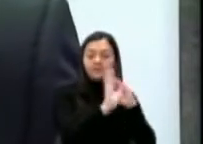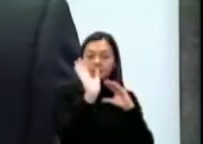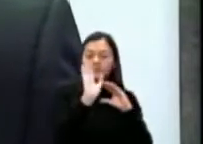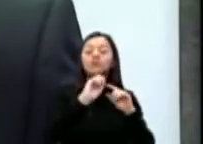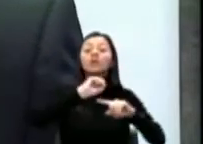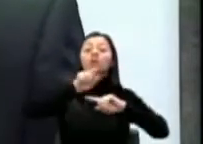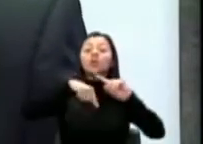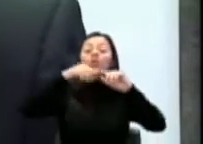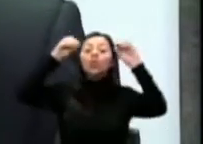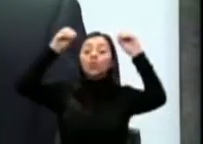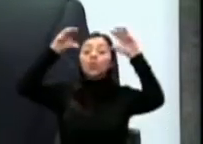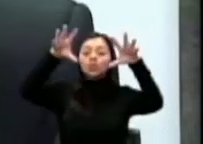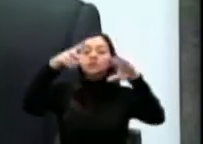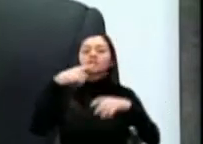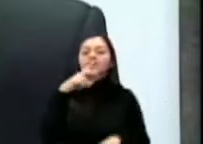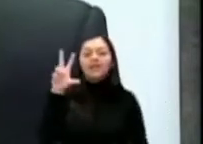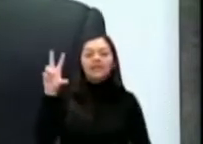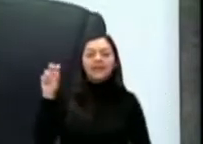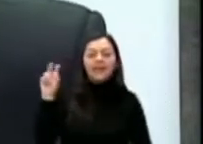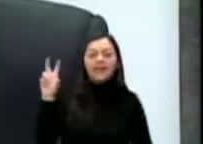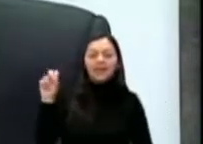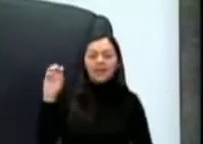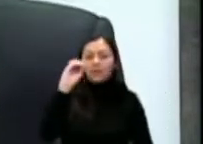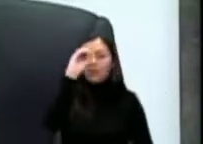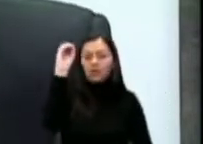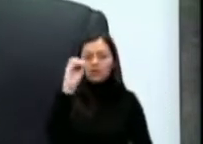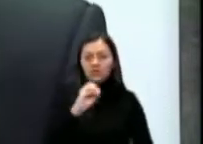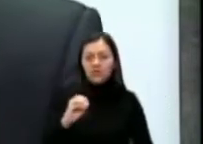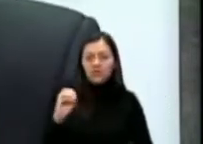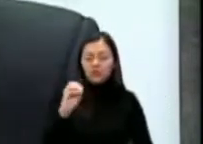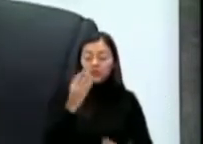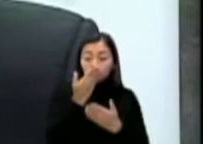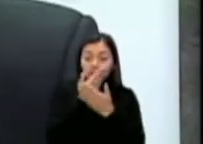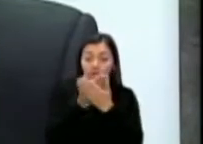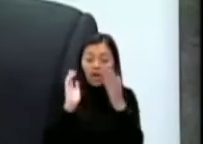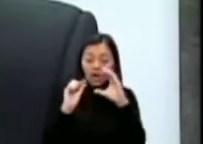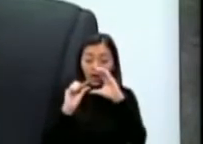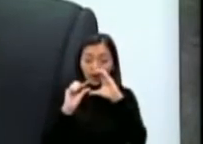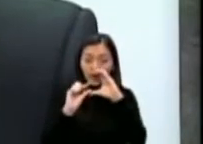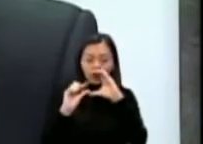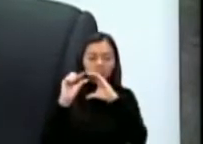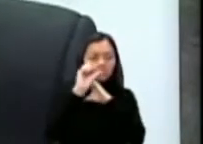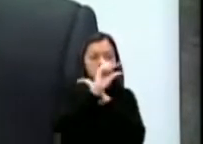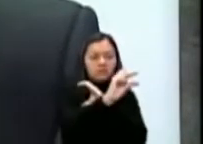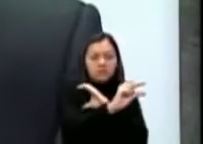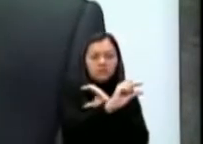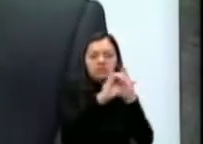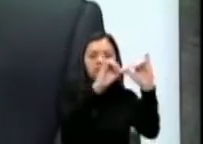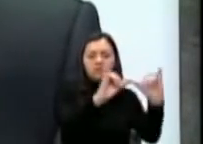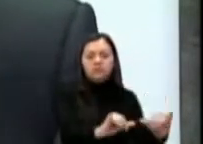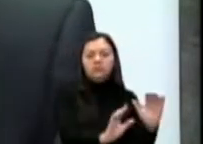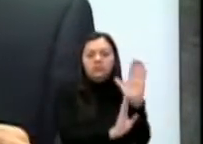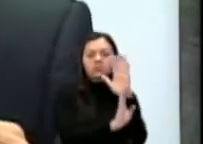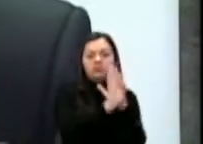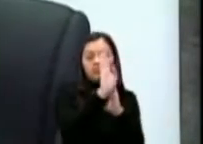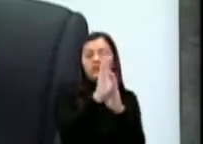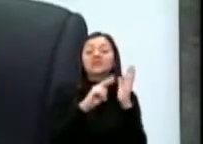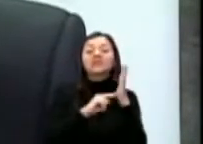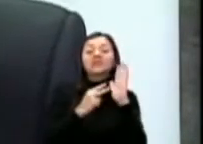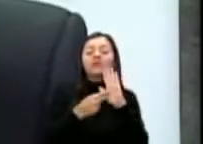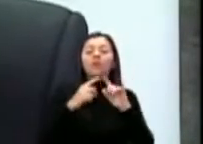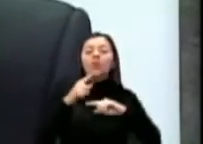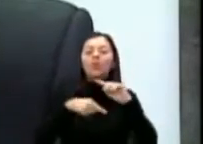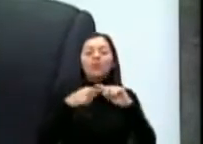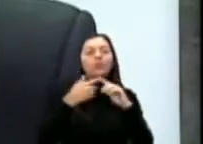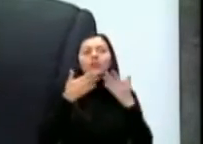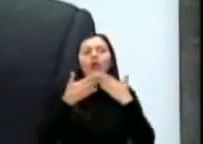electricidad el 30 por ciento de los excedentes se quedan para desarrollo local es decir cuando